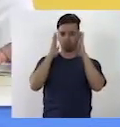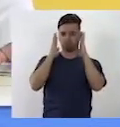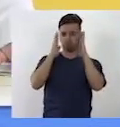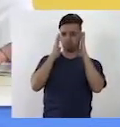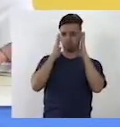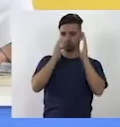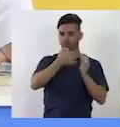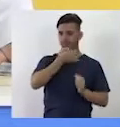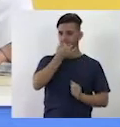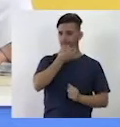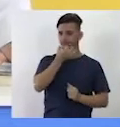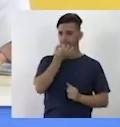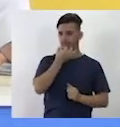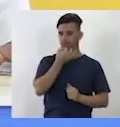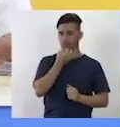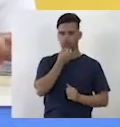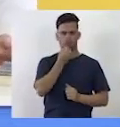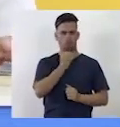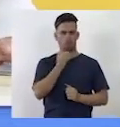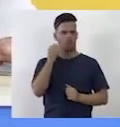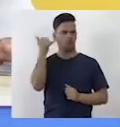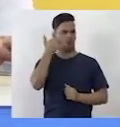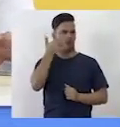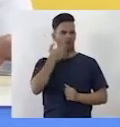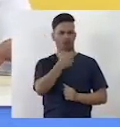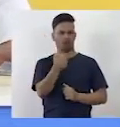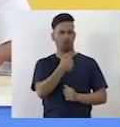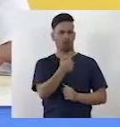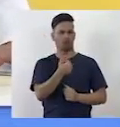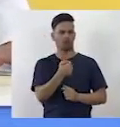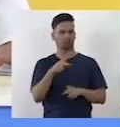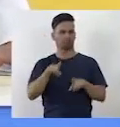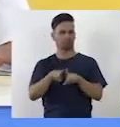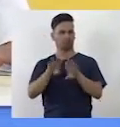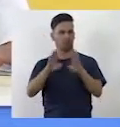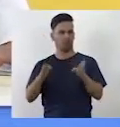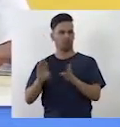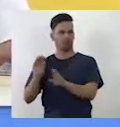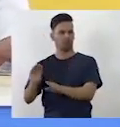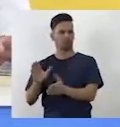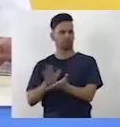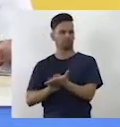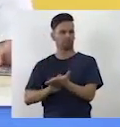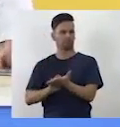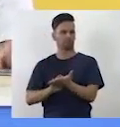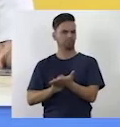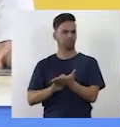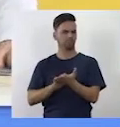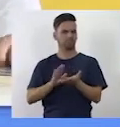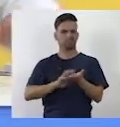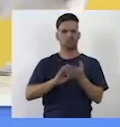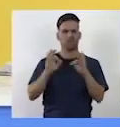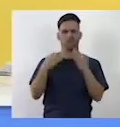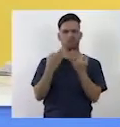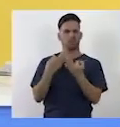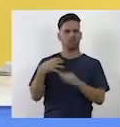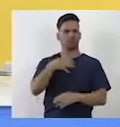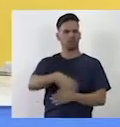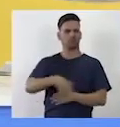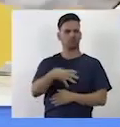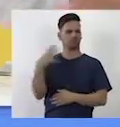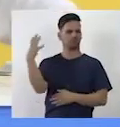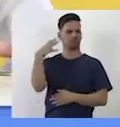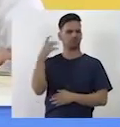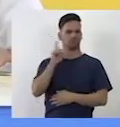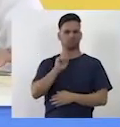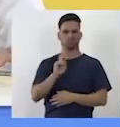concentrados diciendo yo concentrado que no puede tener móvil al lado y están enviando el teléfono y nadie puede estar molestando se entrevistó al lado